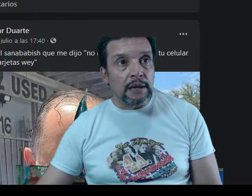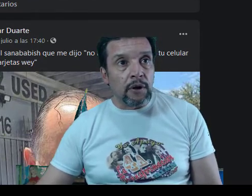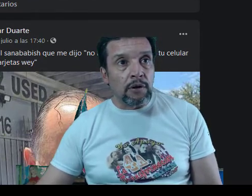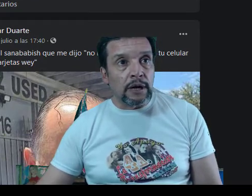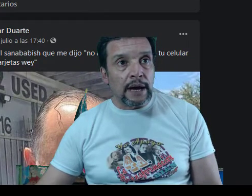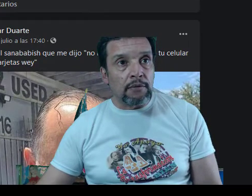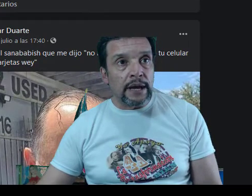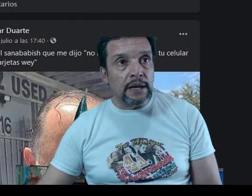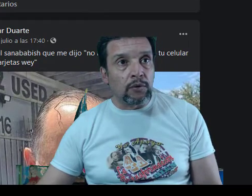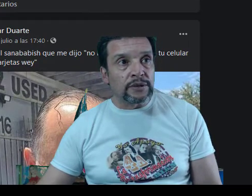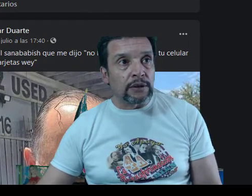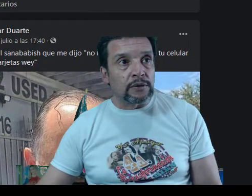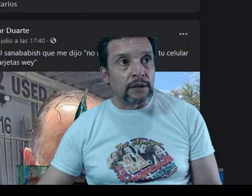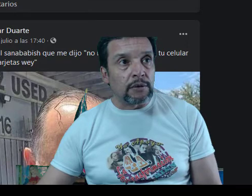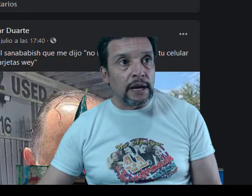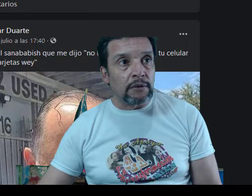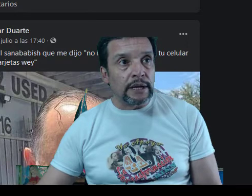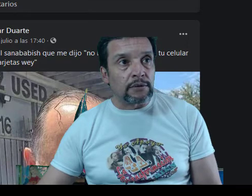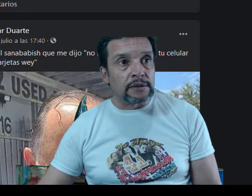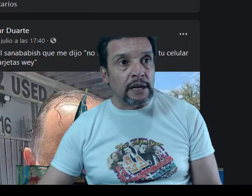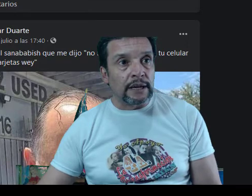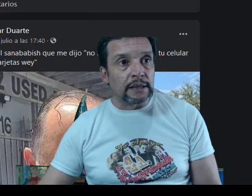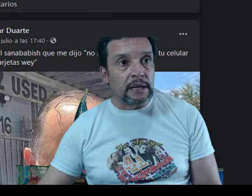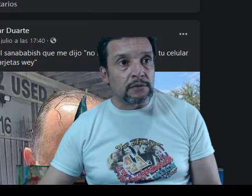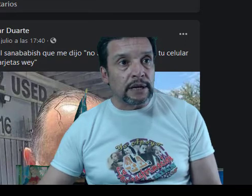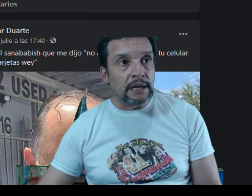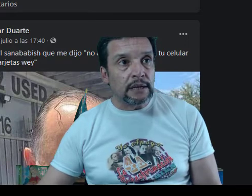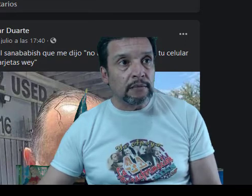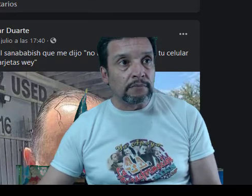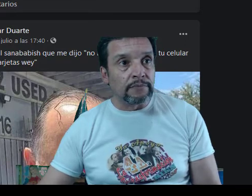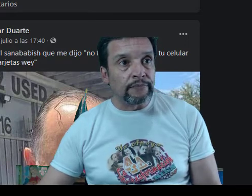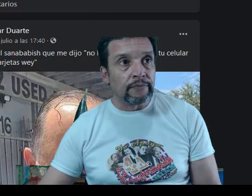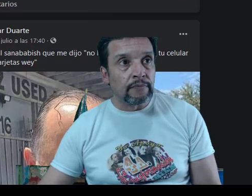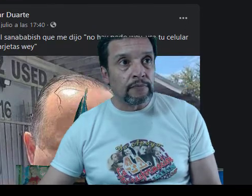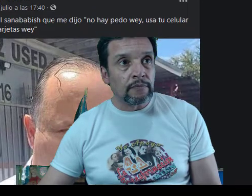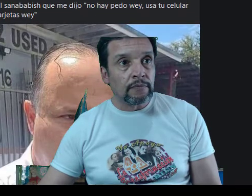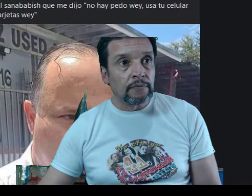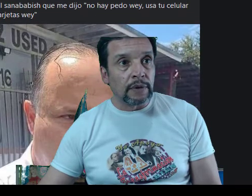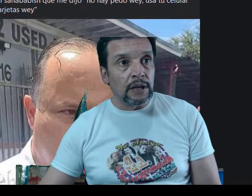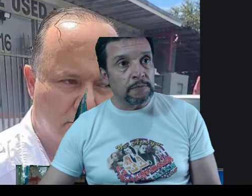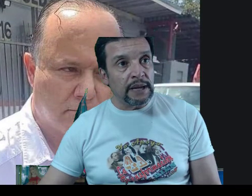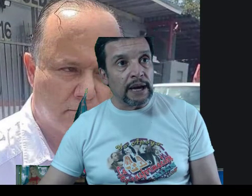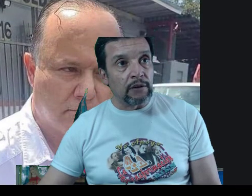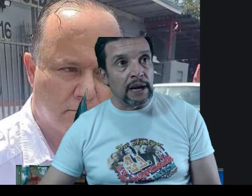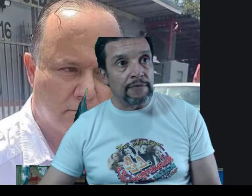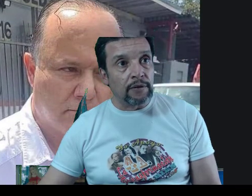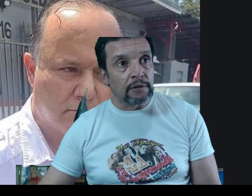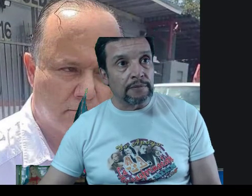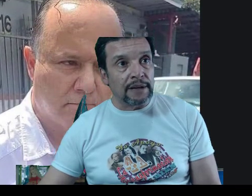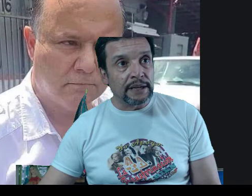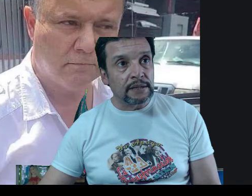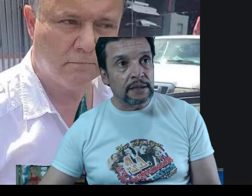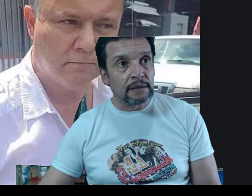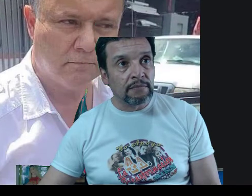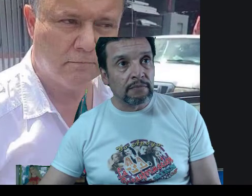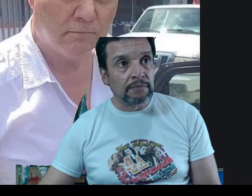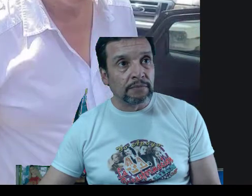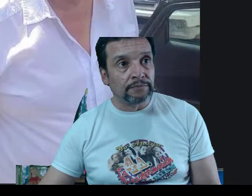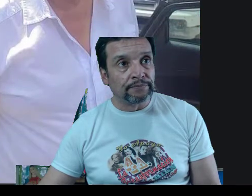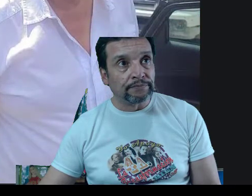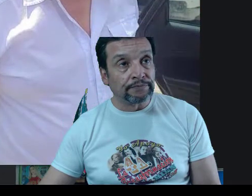Mentalidades burlonas, mentalidades que realmente creen que ellos podían hacer y deshacer a su antojo. Eso es lo que